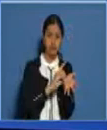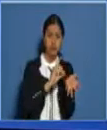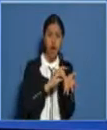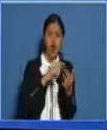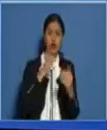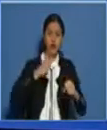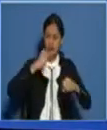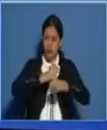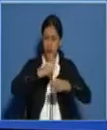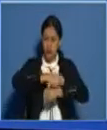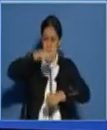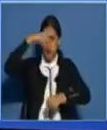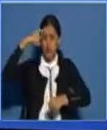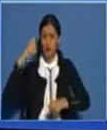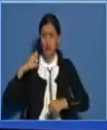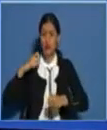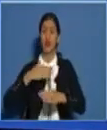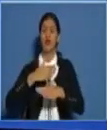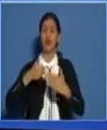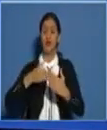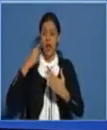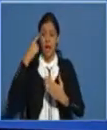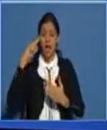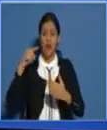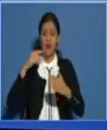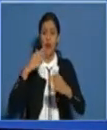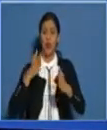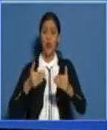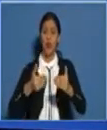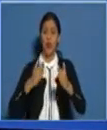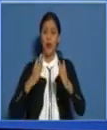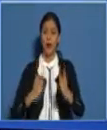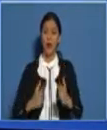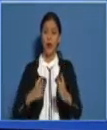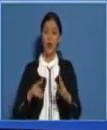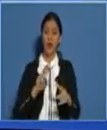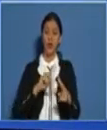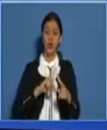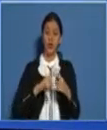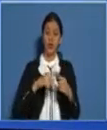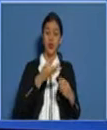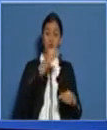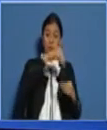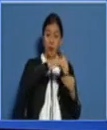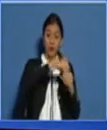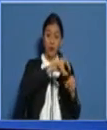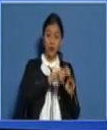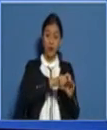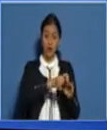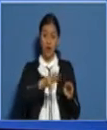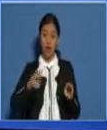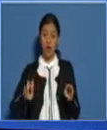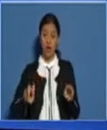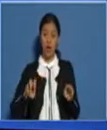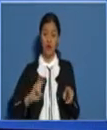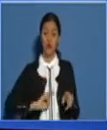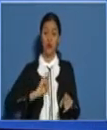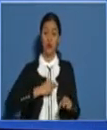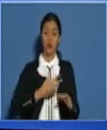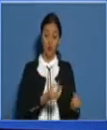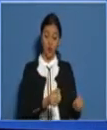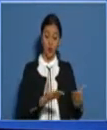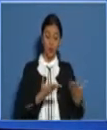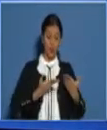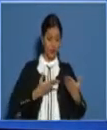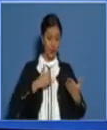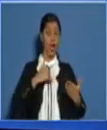esta pandemia, y en consecuencia se tiene previsto un traslado de fondos. Nosotros hemos recibido en